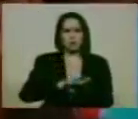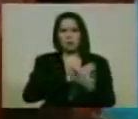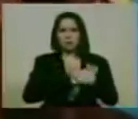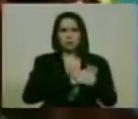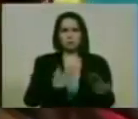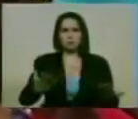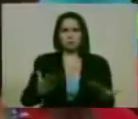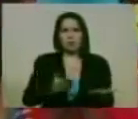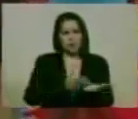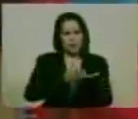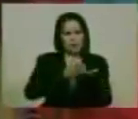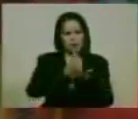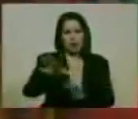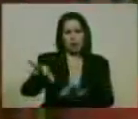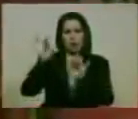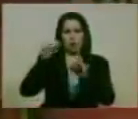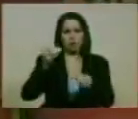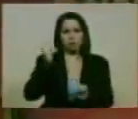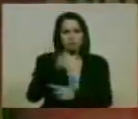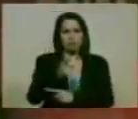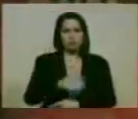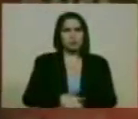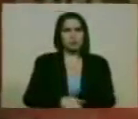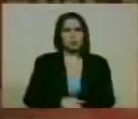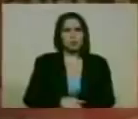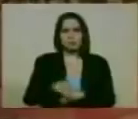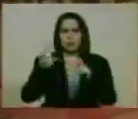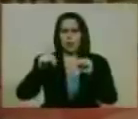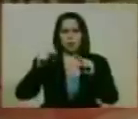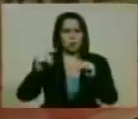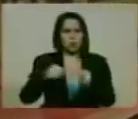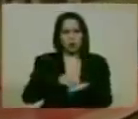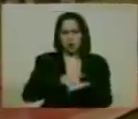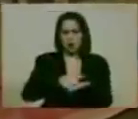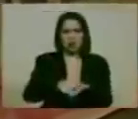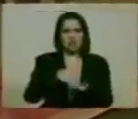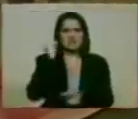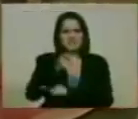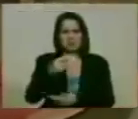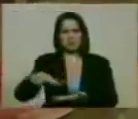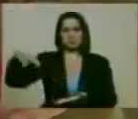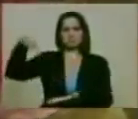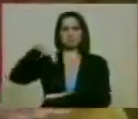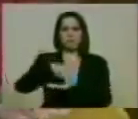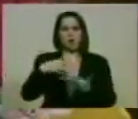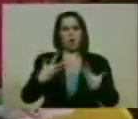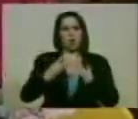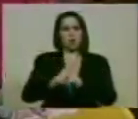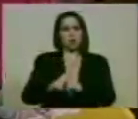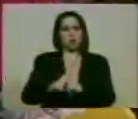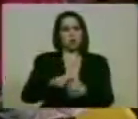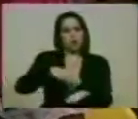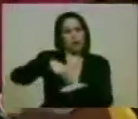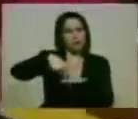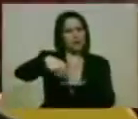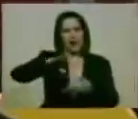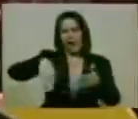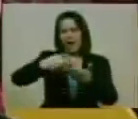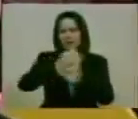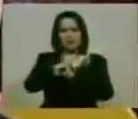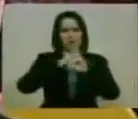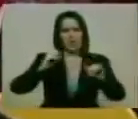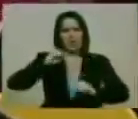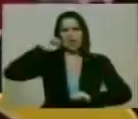el camino correcto. Nunca de rodillas, siempre de pie para junto a usted caminar hasta el fin de los tiempos. ¡Que